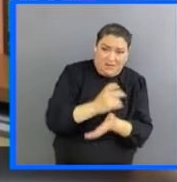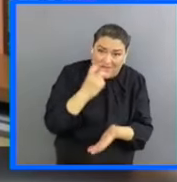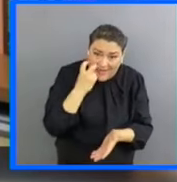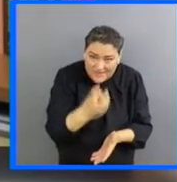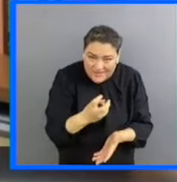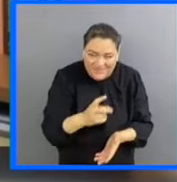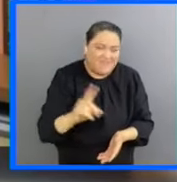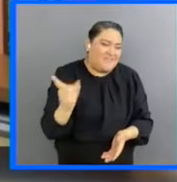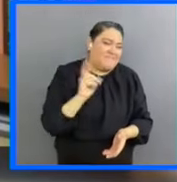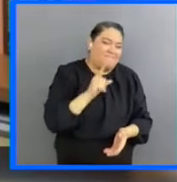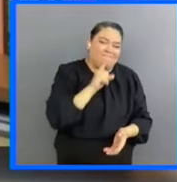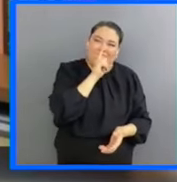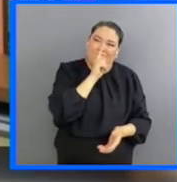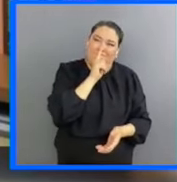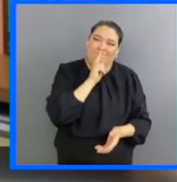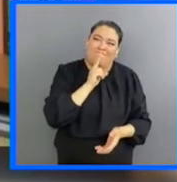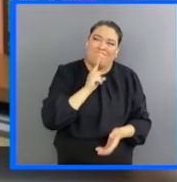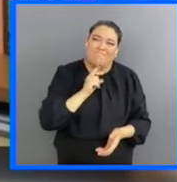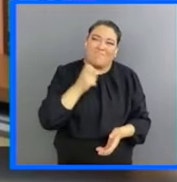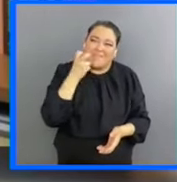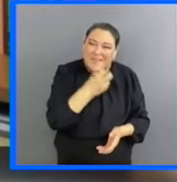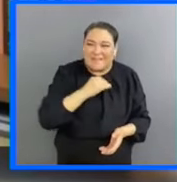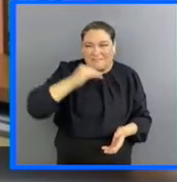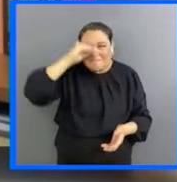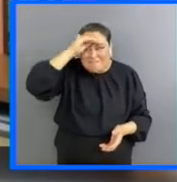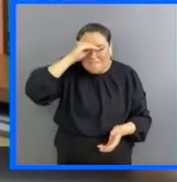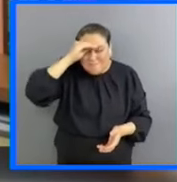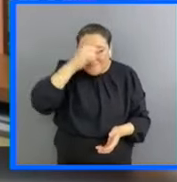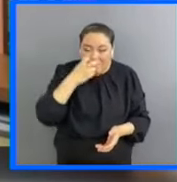esa pretensión o esa